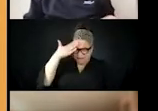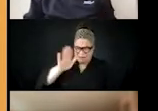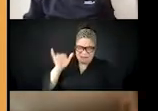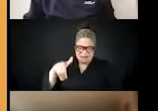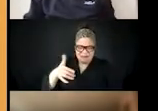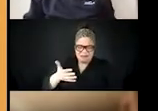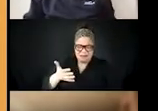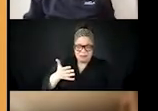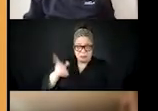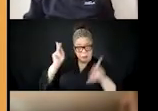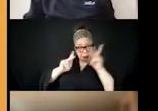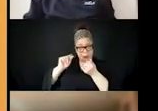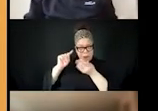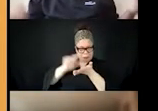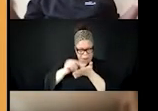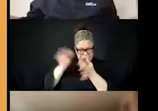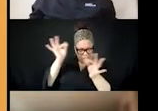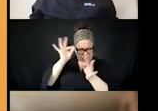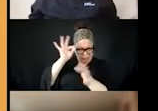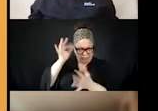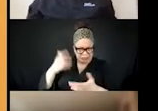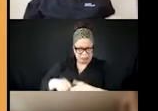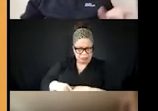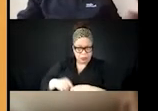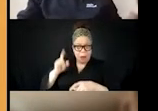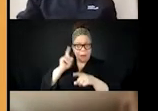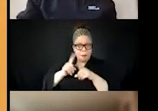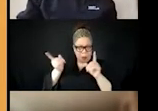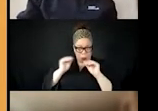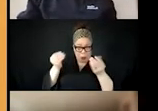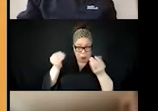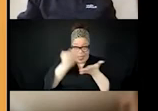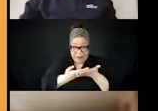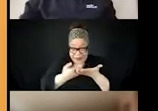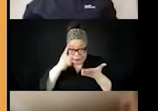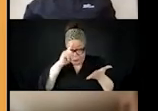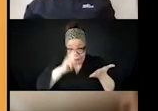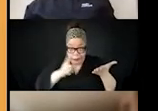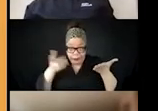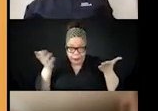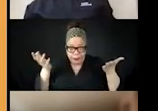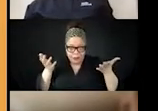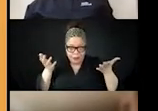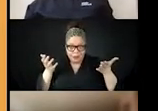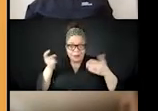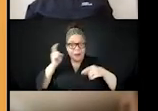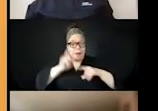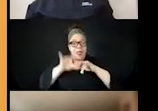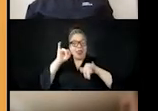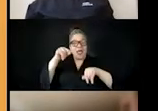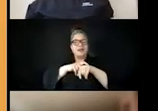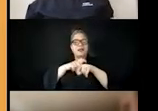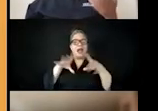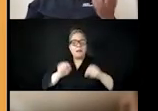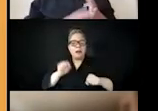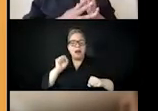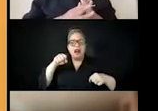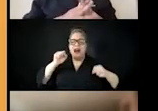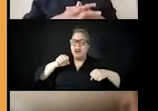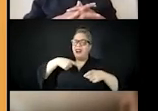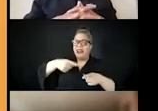españoles pero no había evidencia pero no paró a los